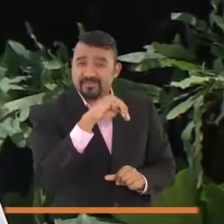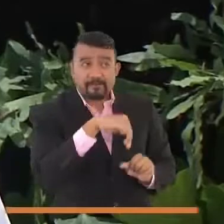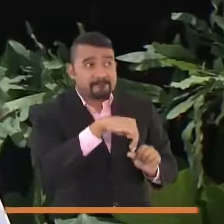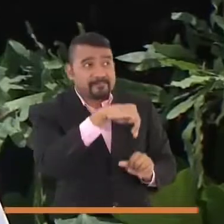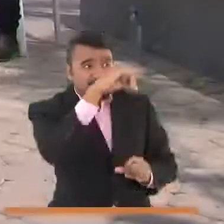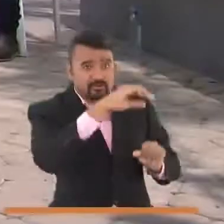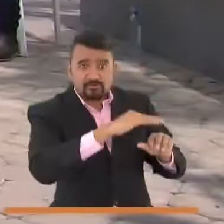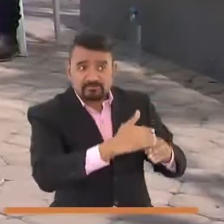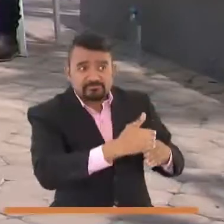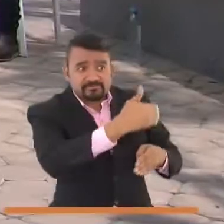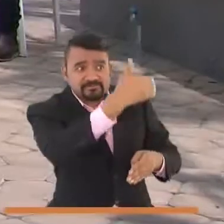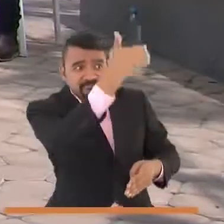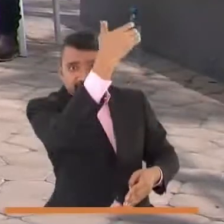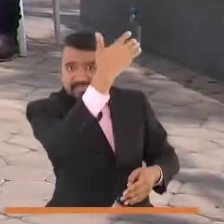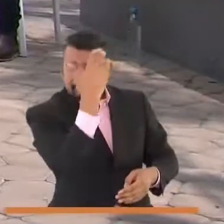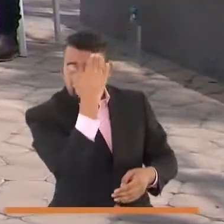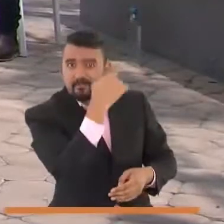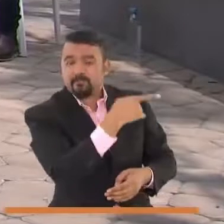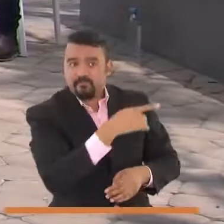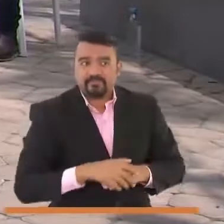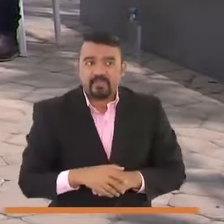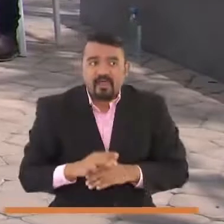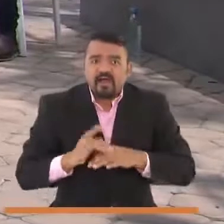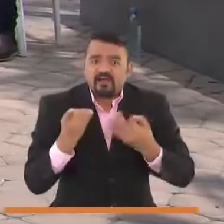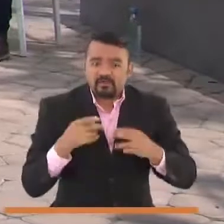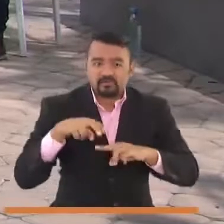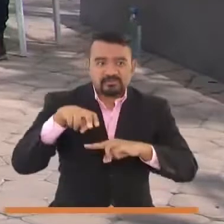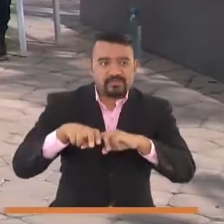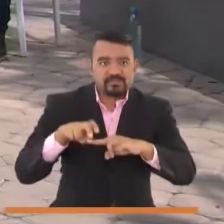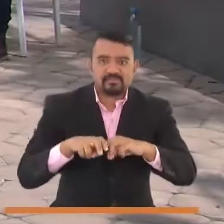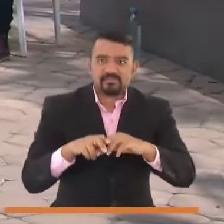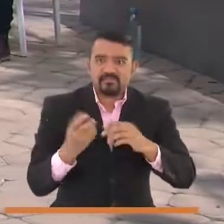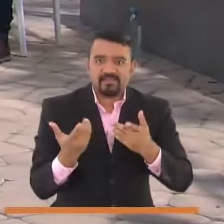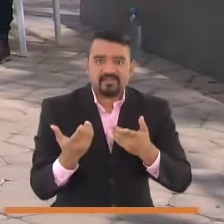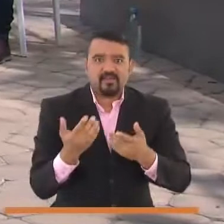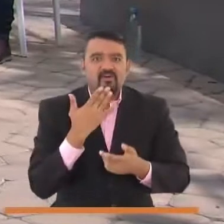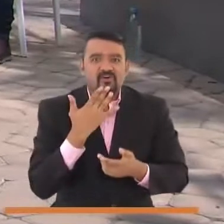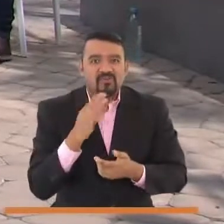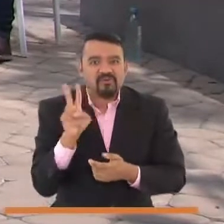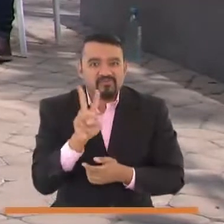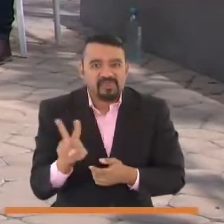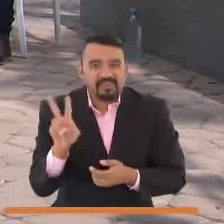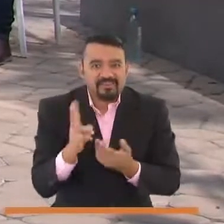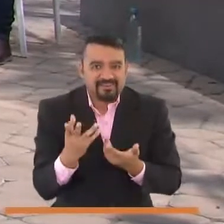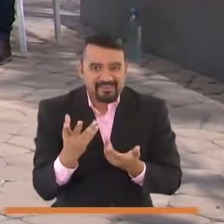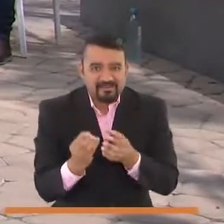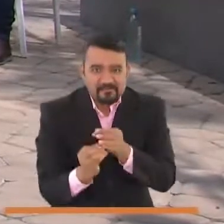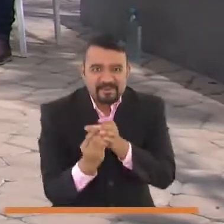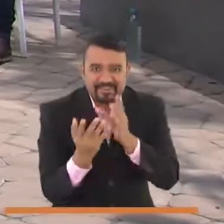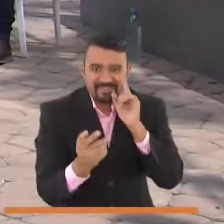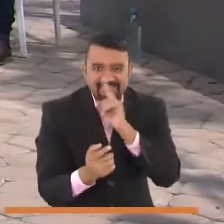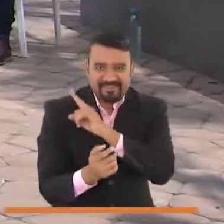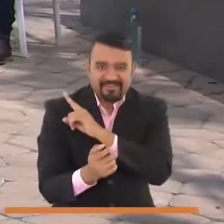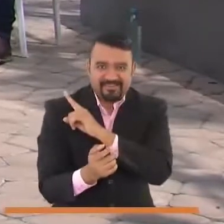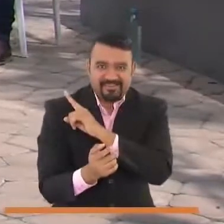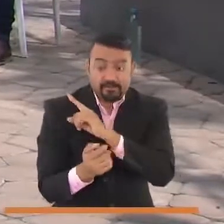fachada, permite que cuando uno esté acá se sienta en eso, en el campo, se sienta en armonía con